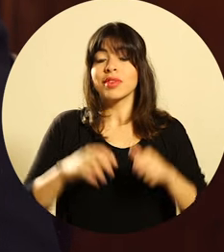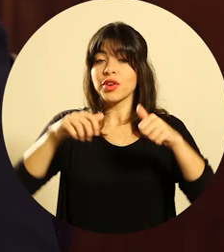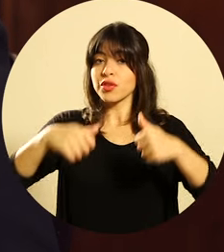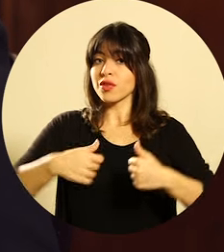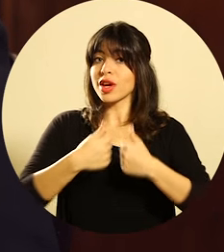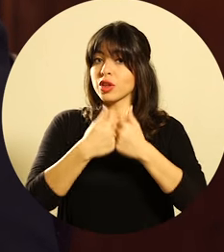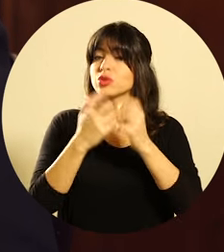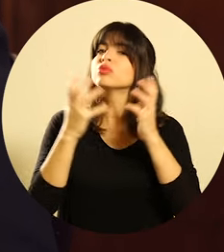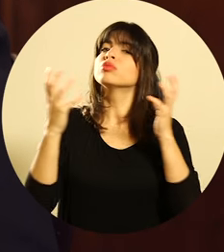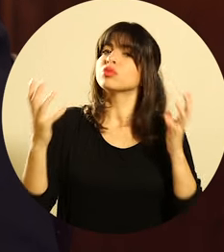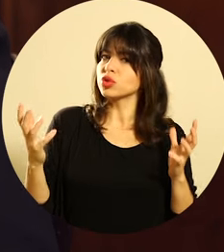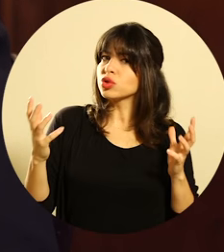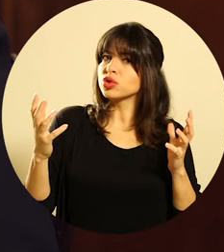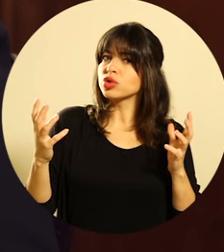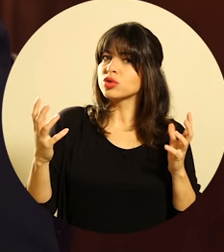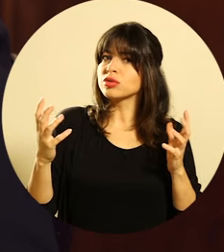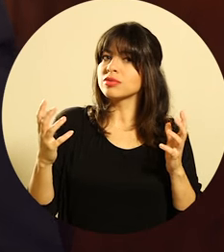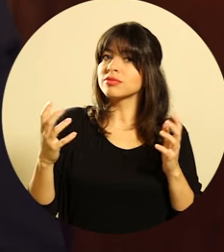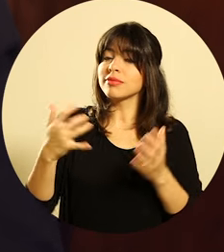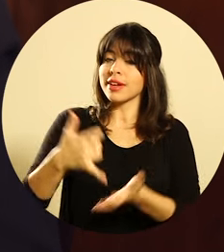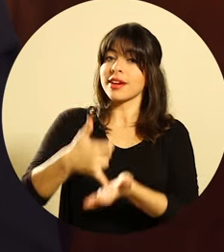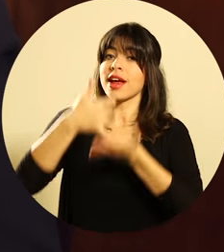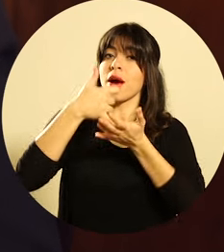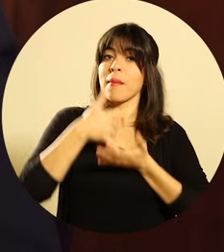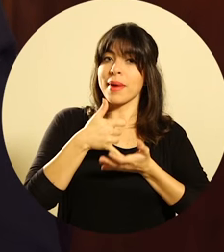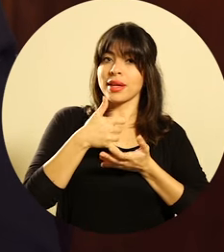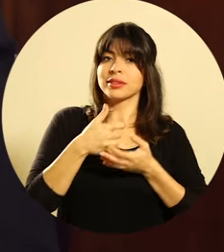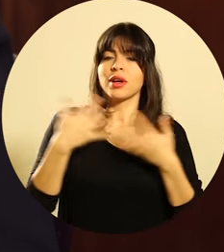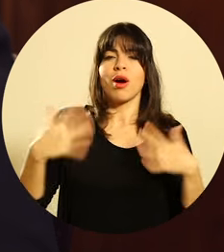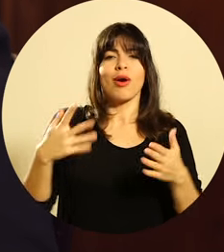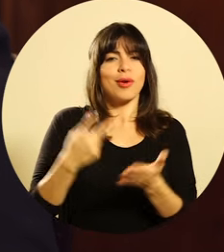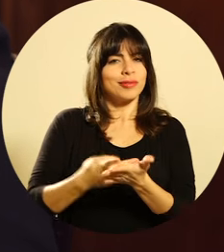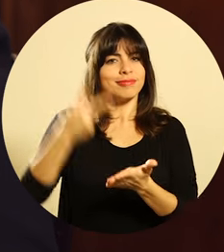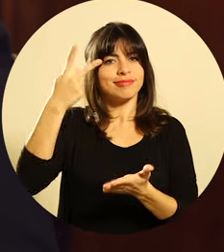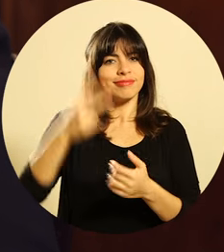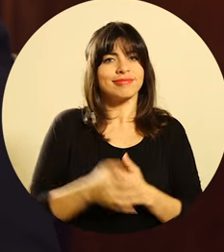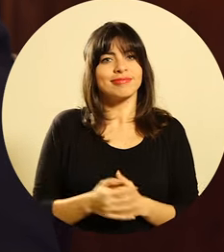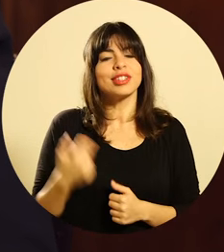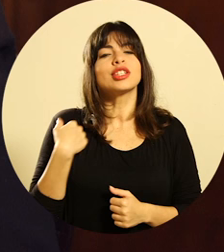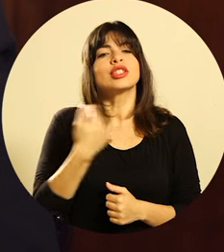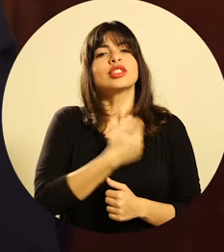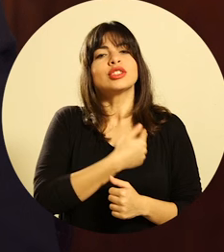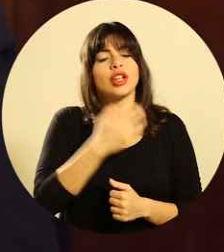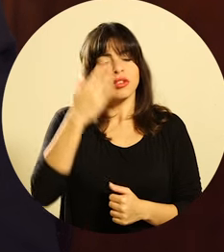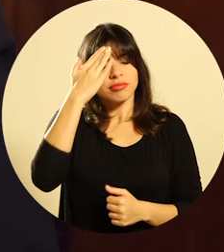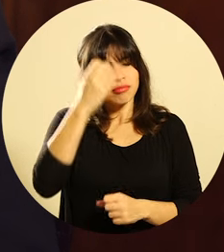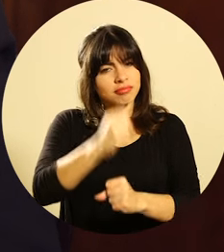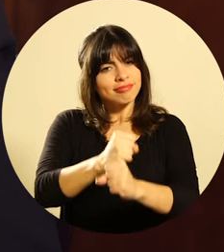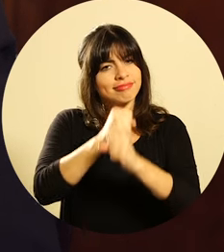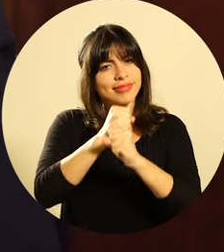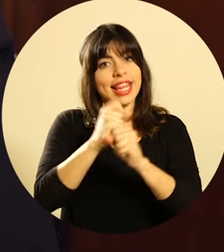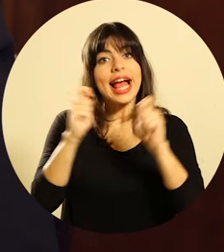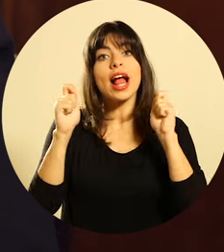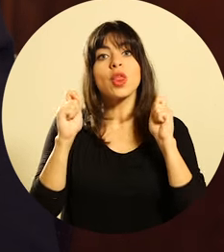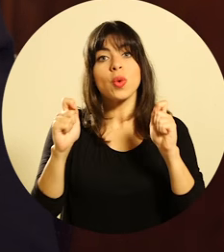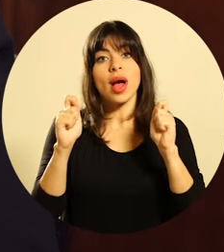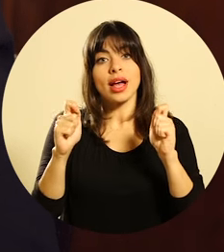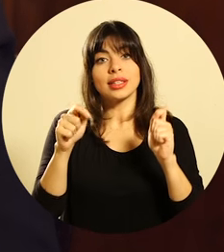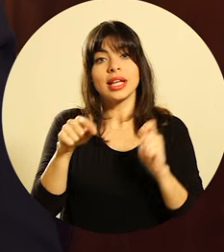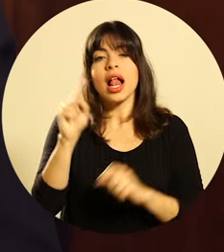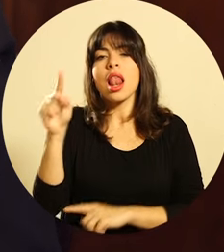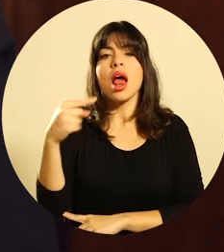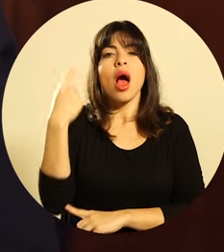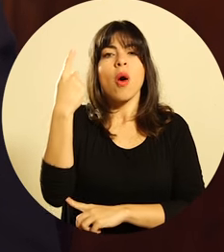Los retos son muchos, las recompensas muy valiosas. Estamos convencidos de que la